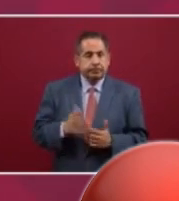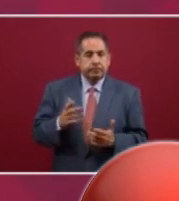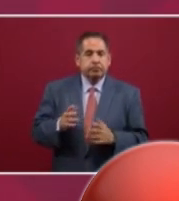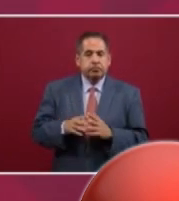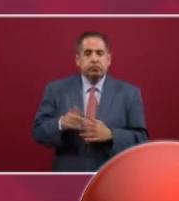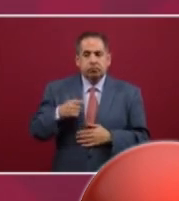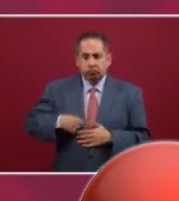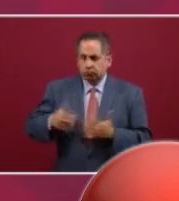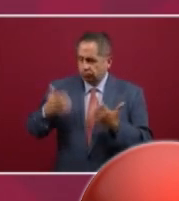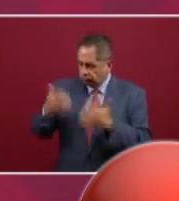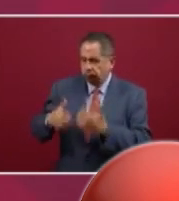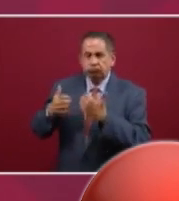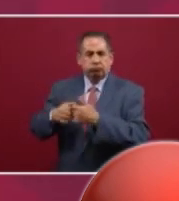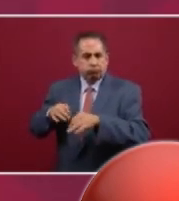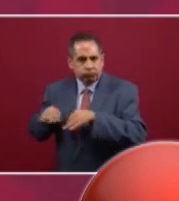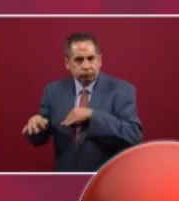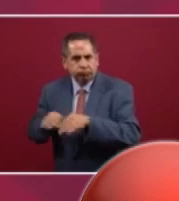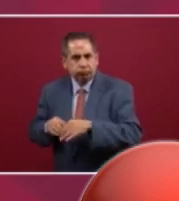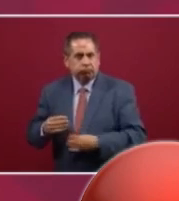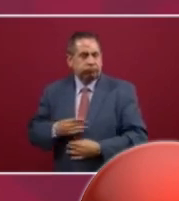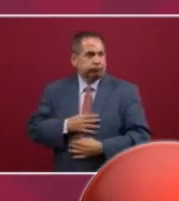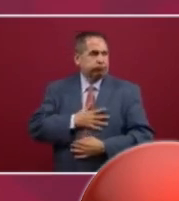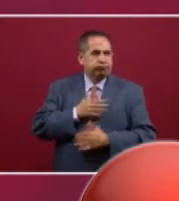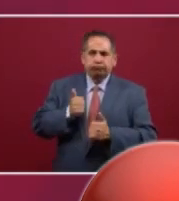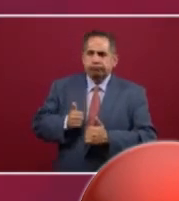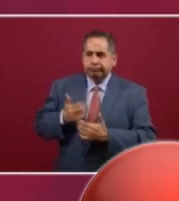con producción, con trabajo, con bienestar,